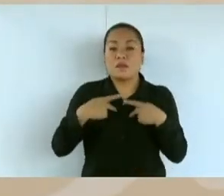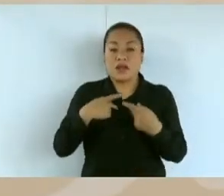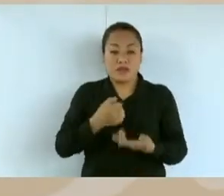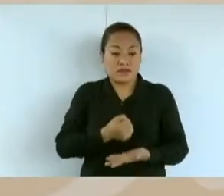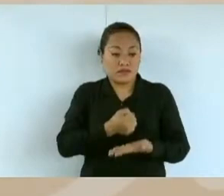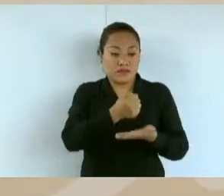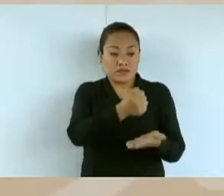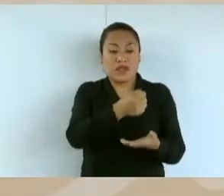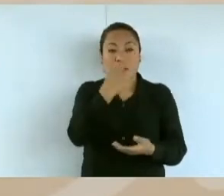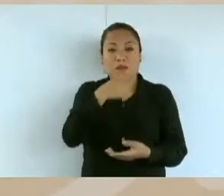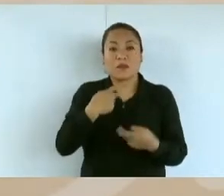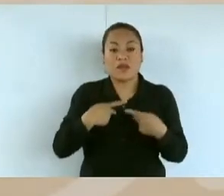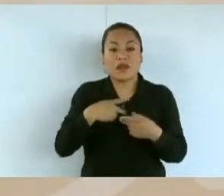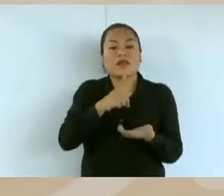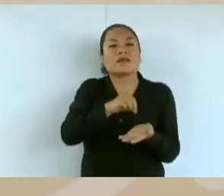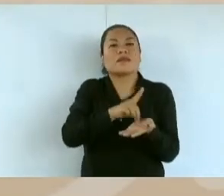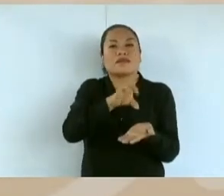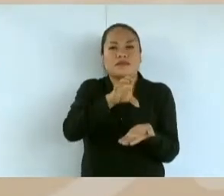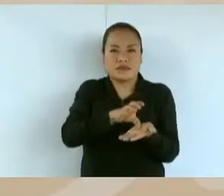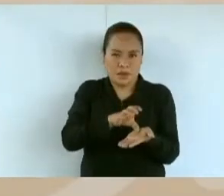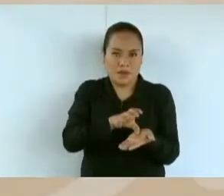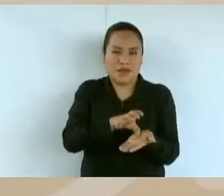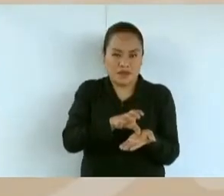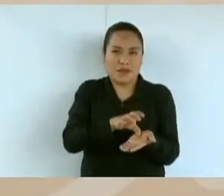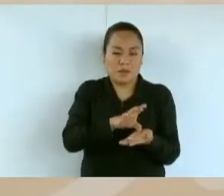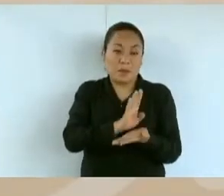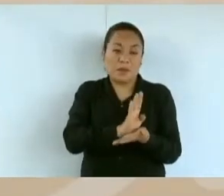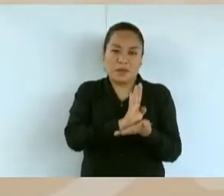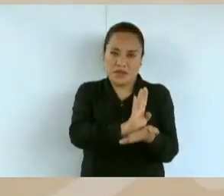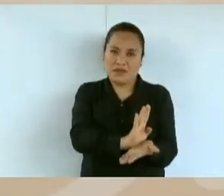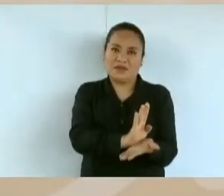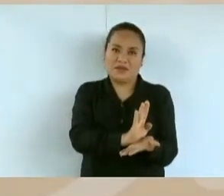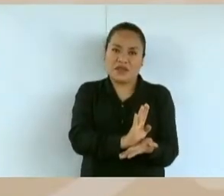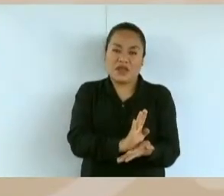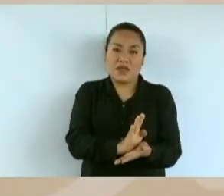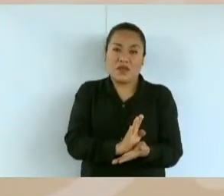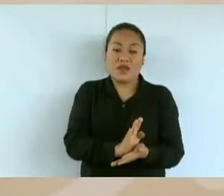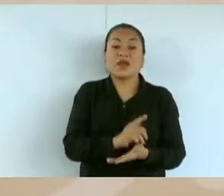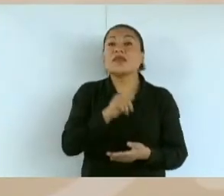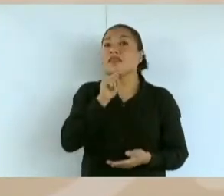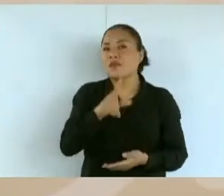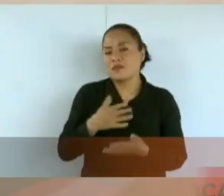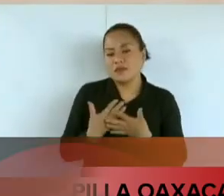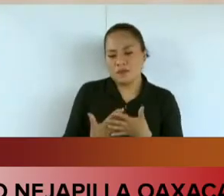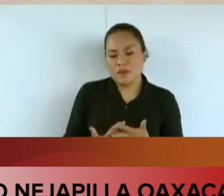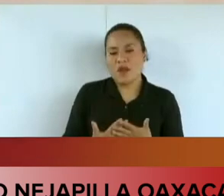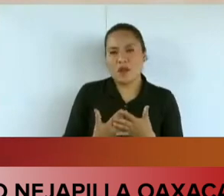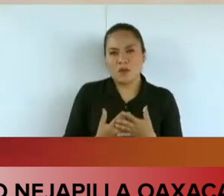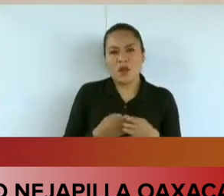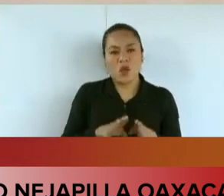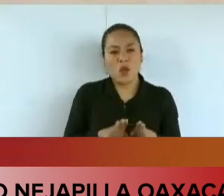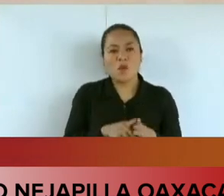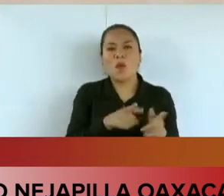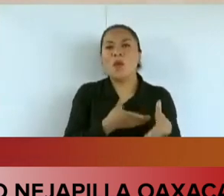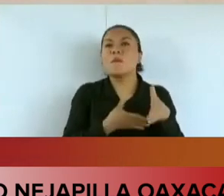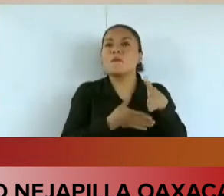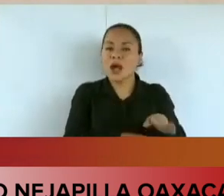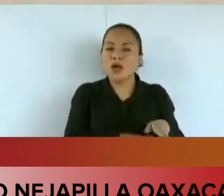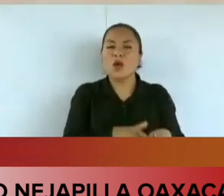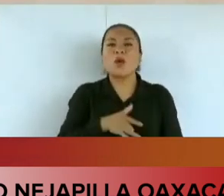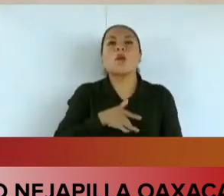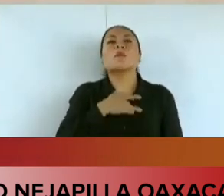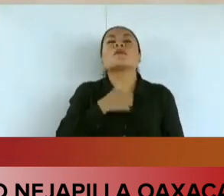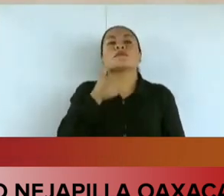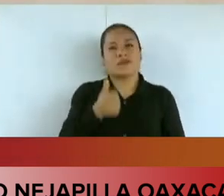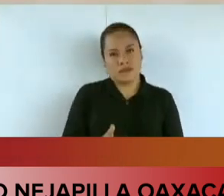con discapacidad. Y estamos en la espera de la construcción del Banco Bienestar.